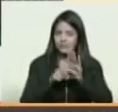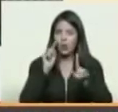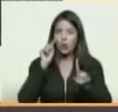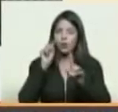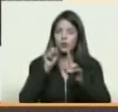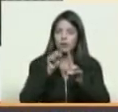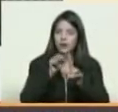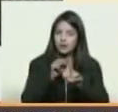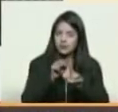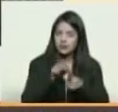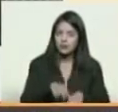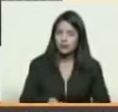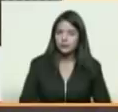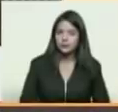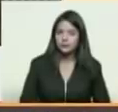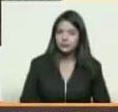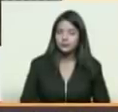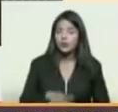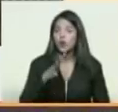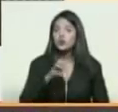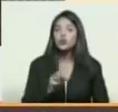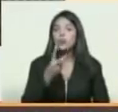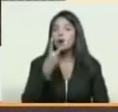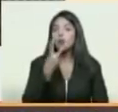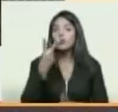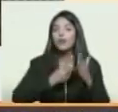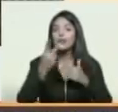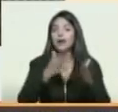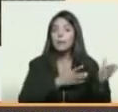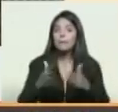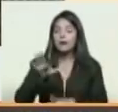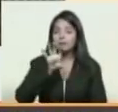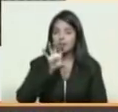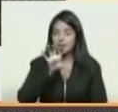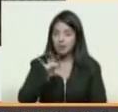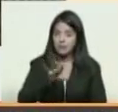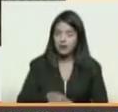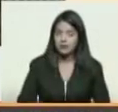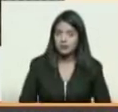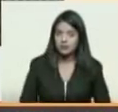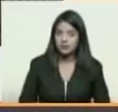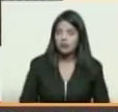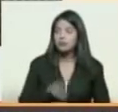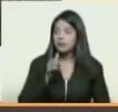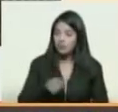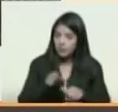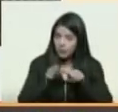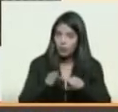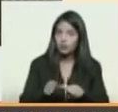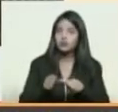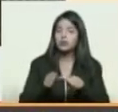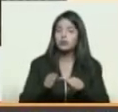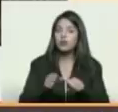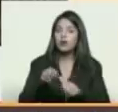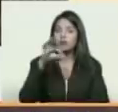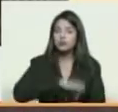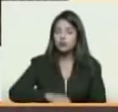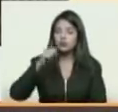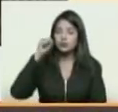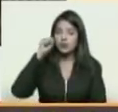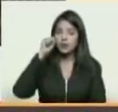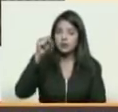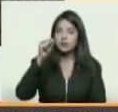Histórico, número 2 del Plan de la Patria. Continuar construyendo el socialismo bolivariano del